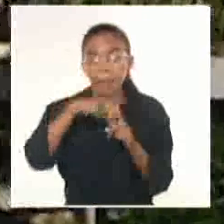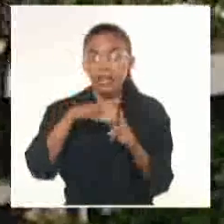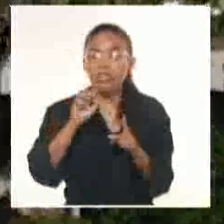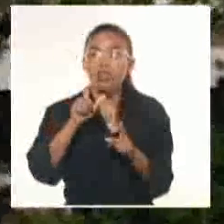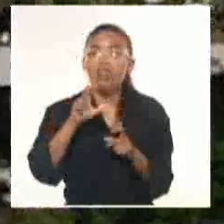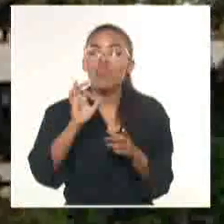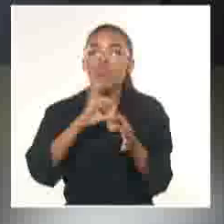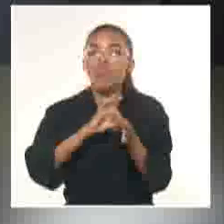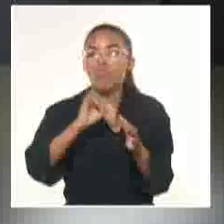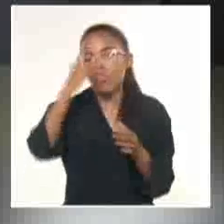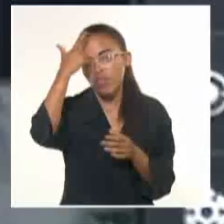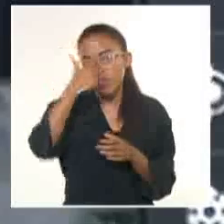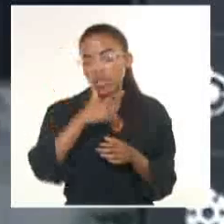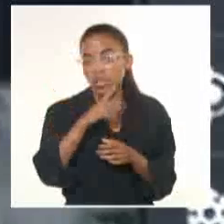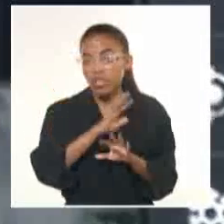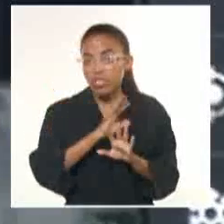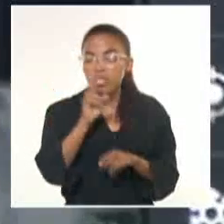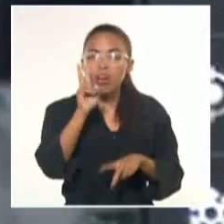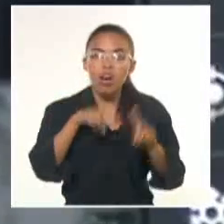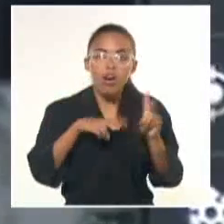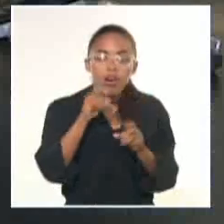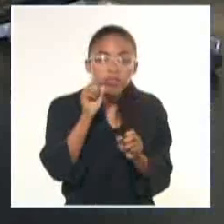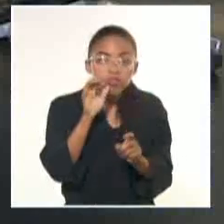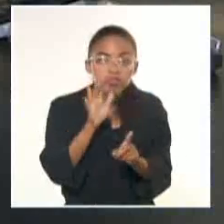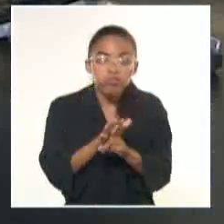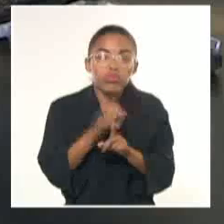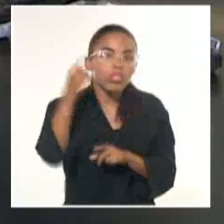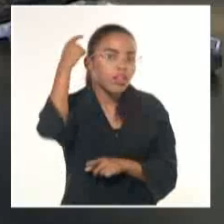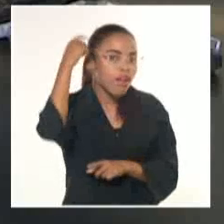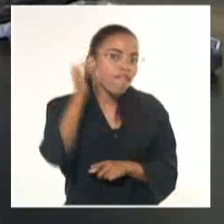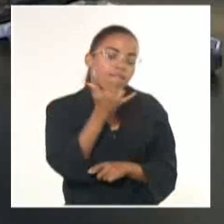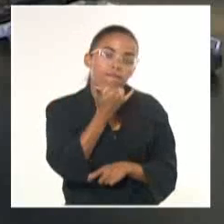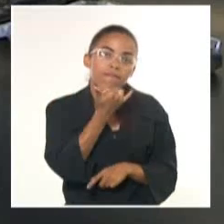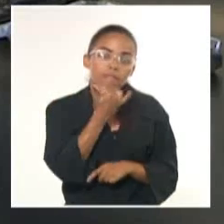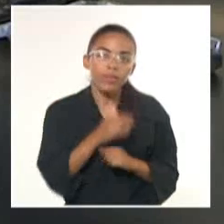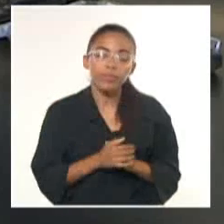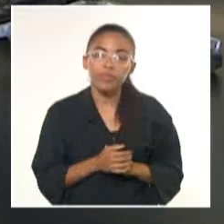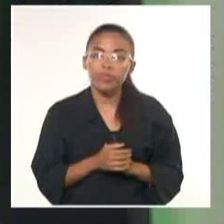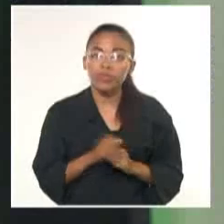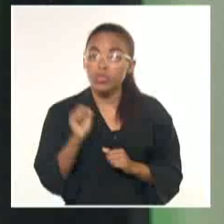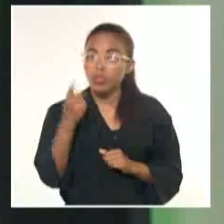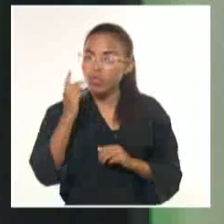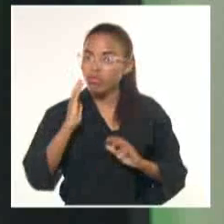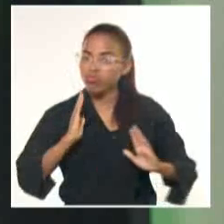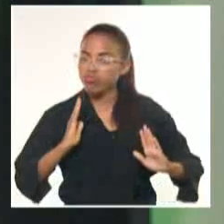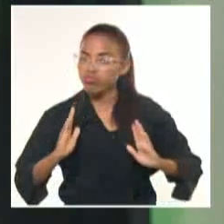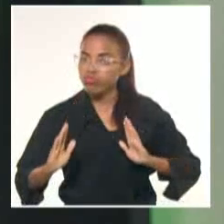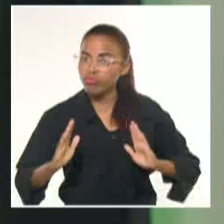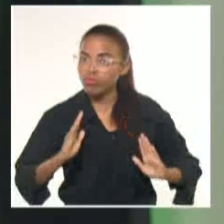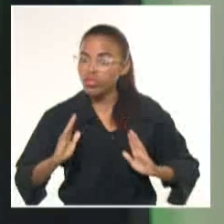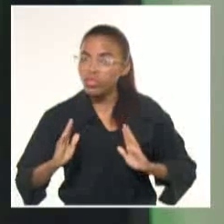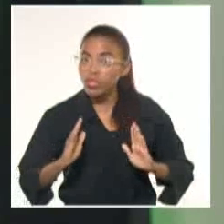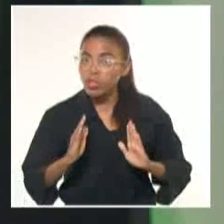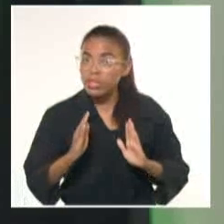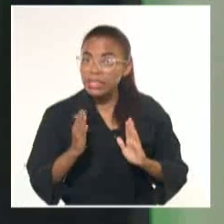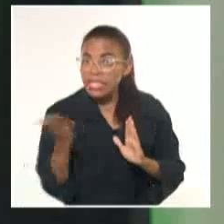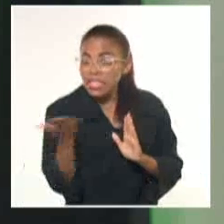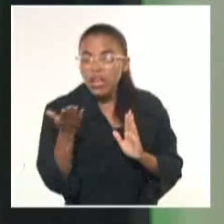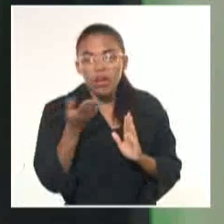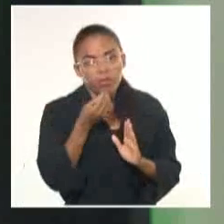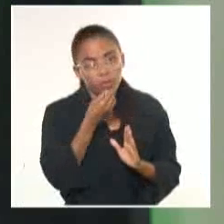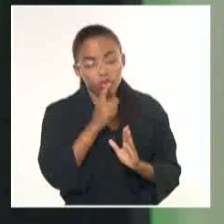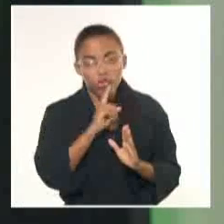diagnóstico inicial de las lesiones cerebrales. Hubo un periodo, como decíamos, que no se puede acelerar para poder llegar